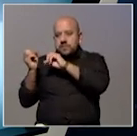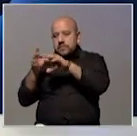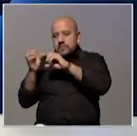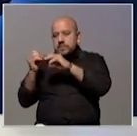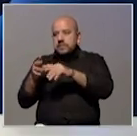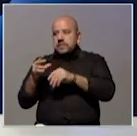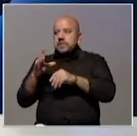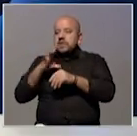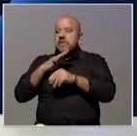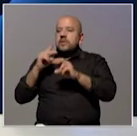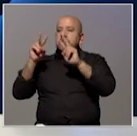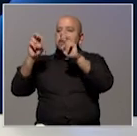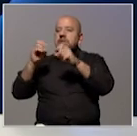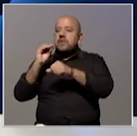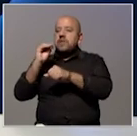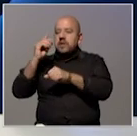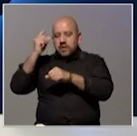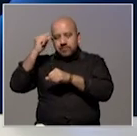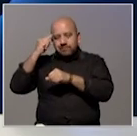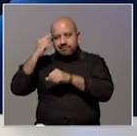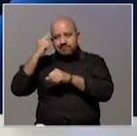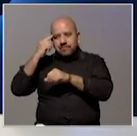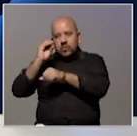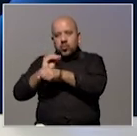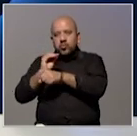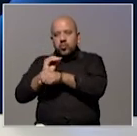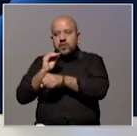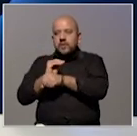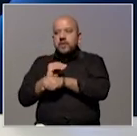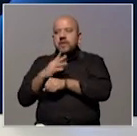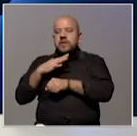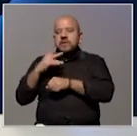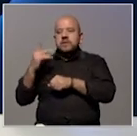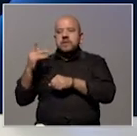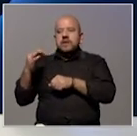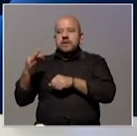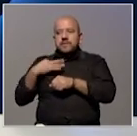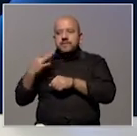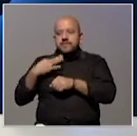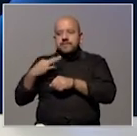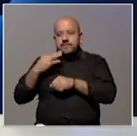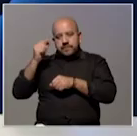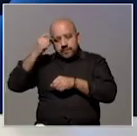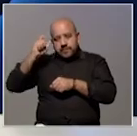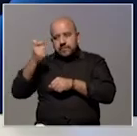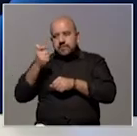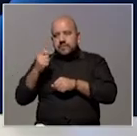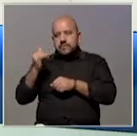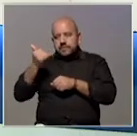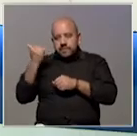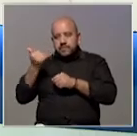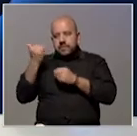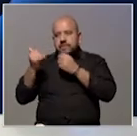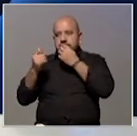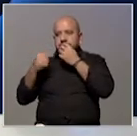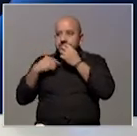pero en tema cultural también no me hice ese lleva años creo que ahí hay mucho de trabajar adiós un aval